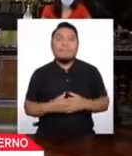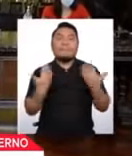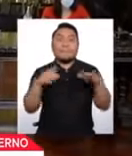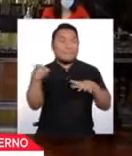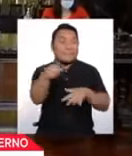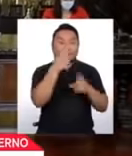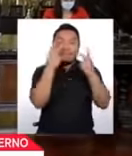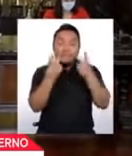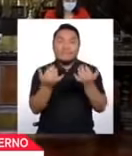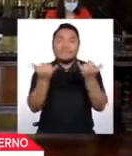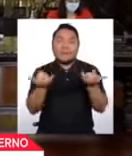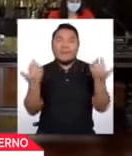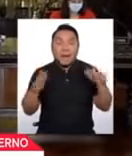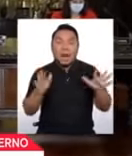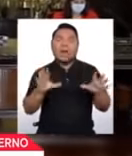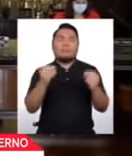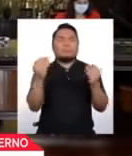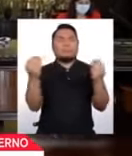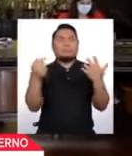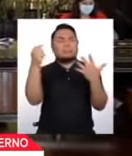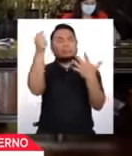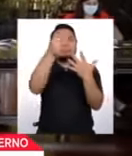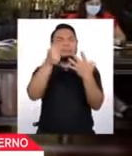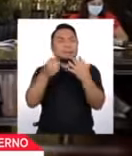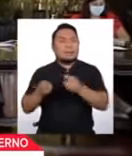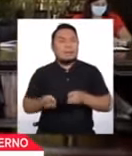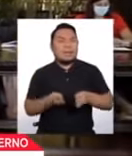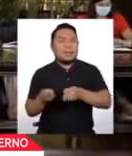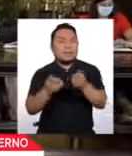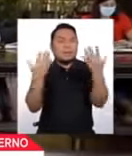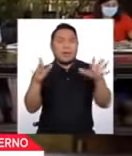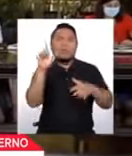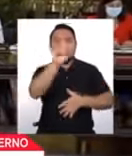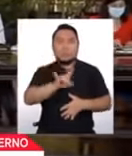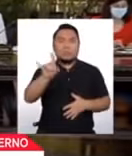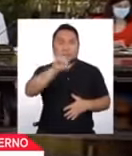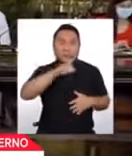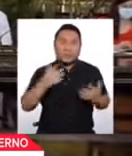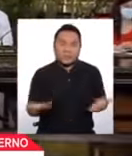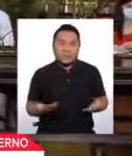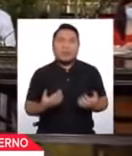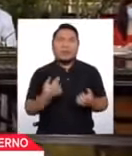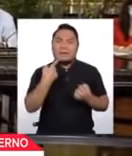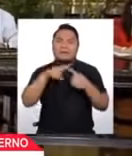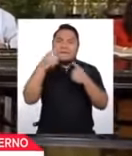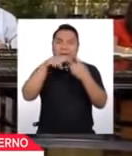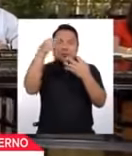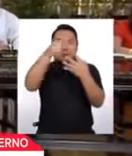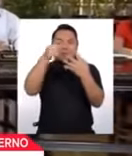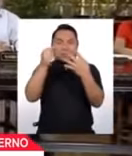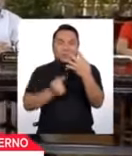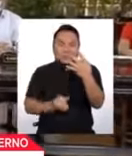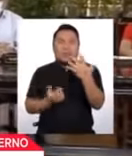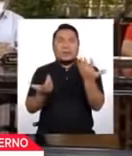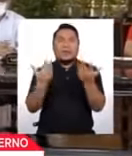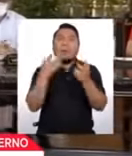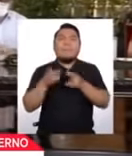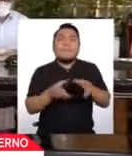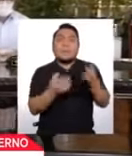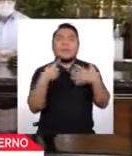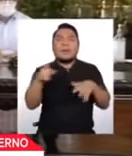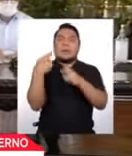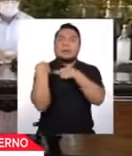pueden apreciar, ahora hay una serie de mecanismos que está usando los dos ministerios que tienen esta responsabilidad para